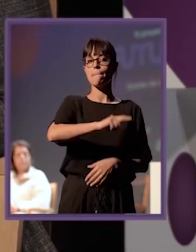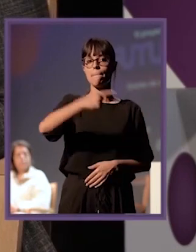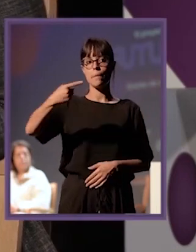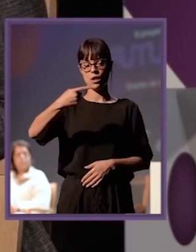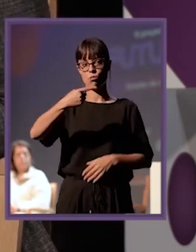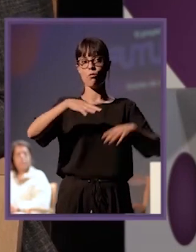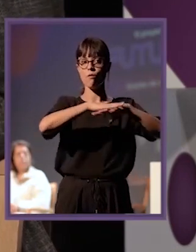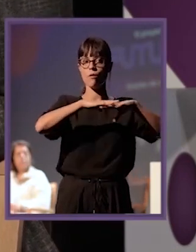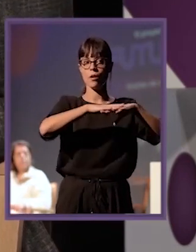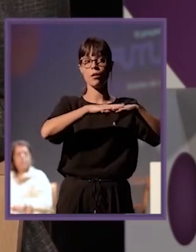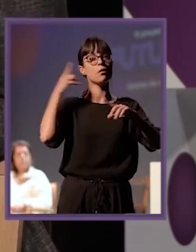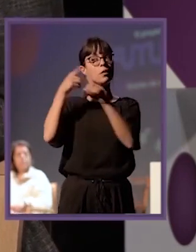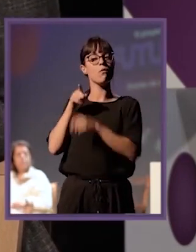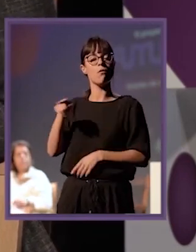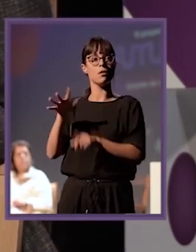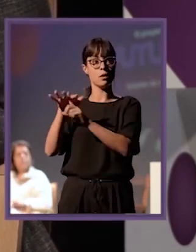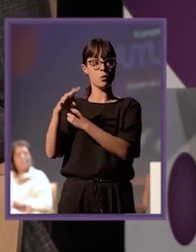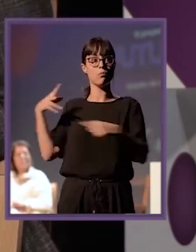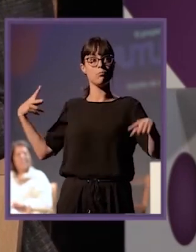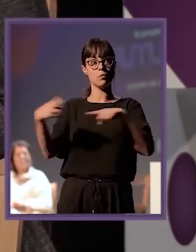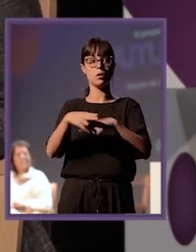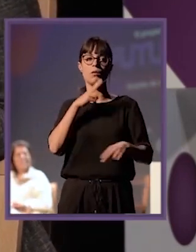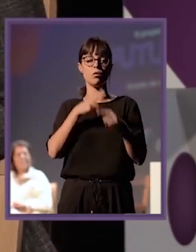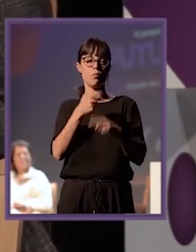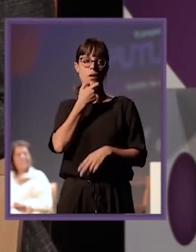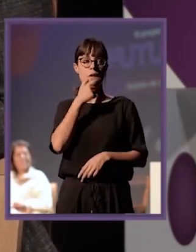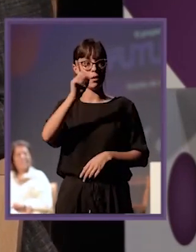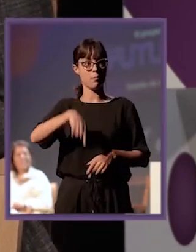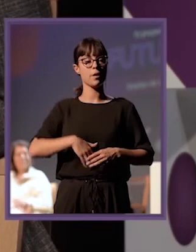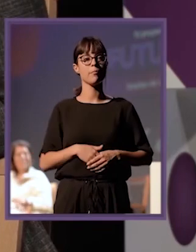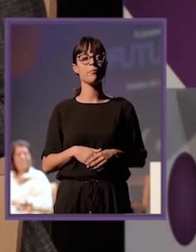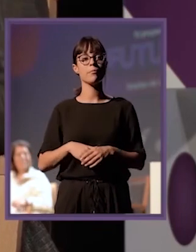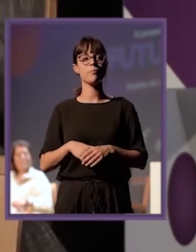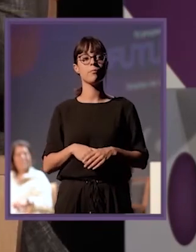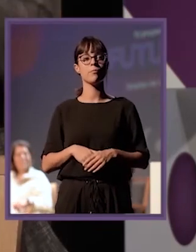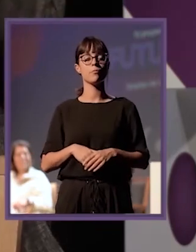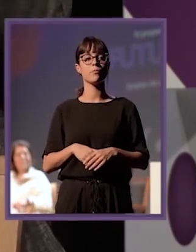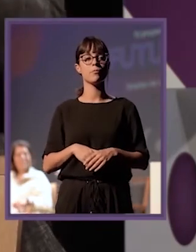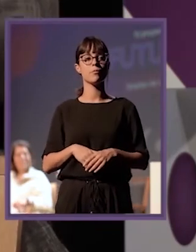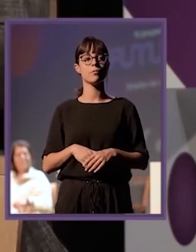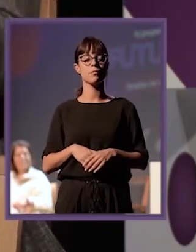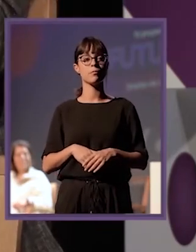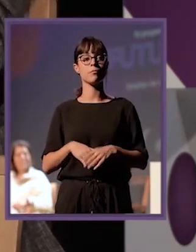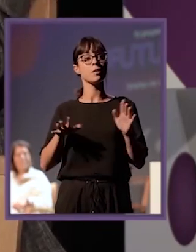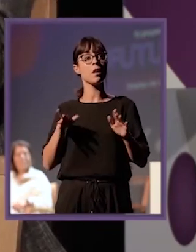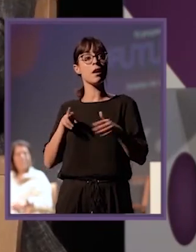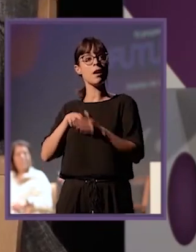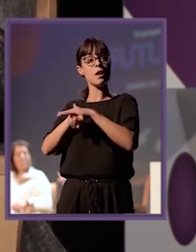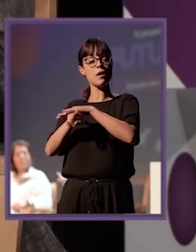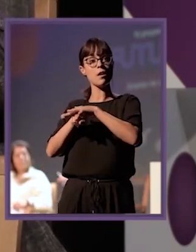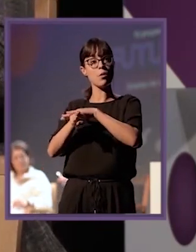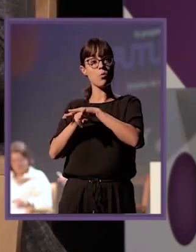de vulnerabilidad. También se llama con un palabra inglés que es Housing First, pero no solamente darles un recurso, sino